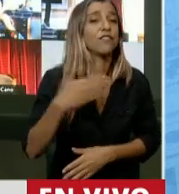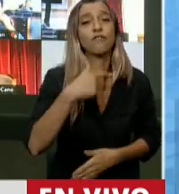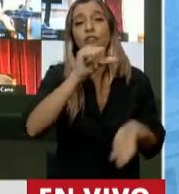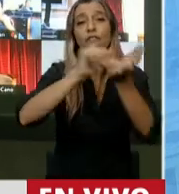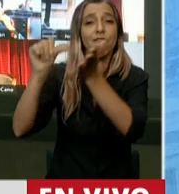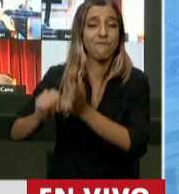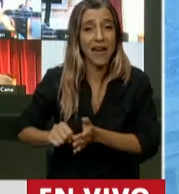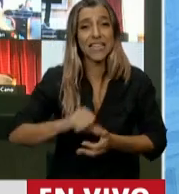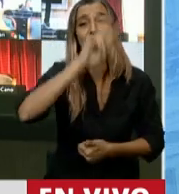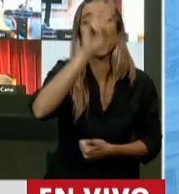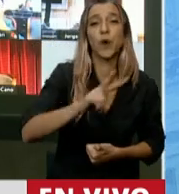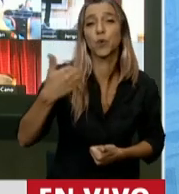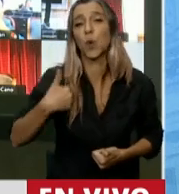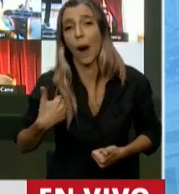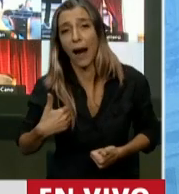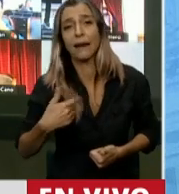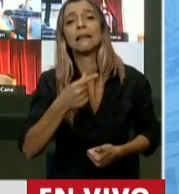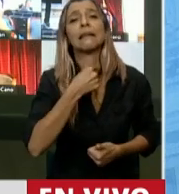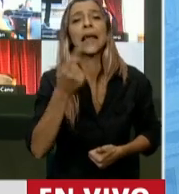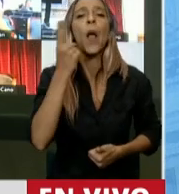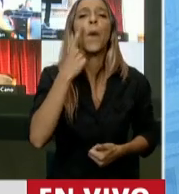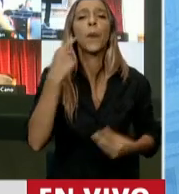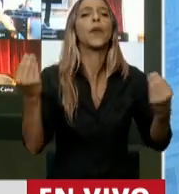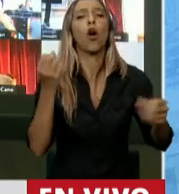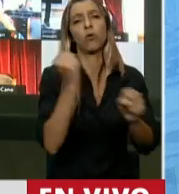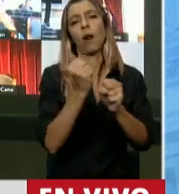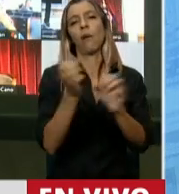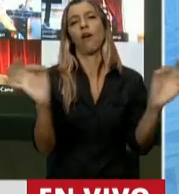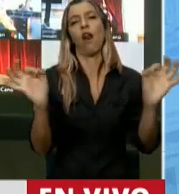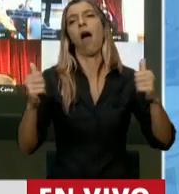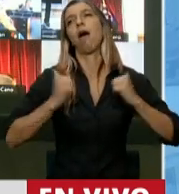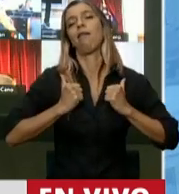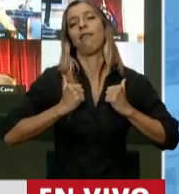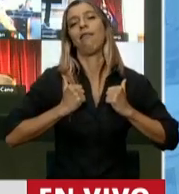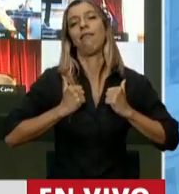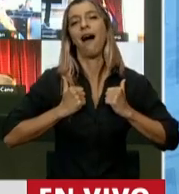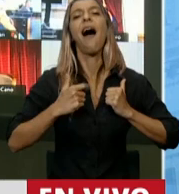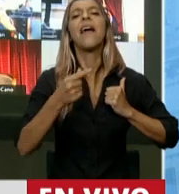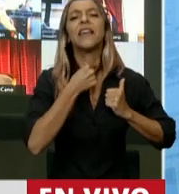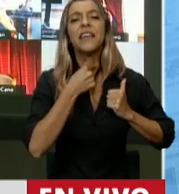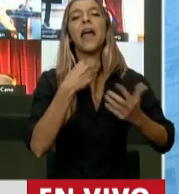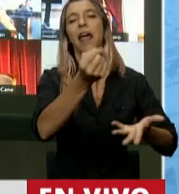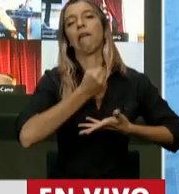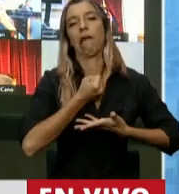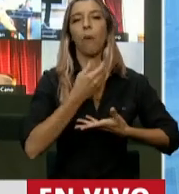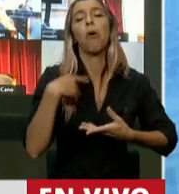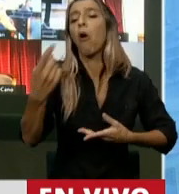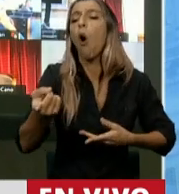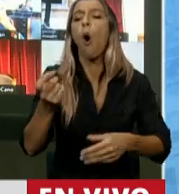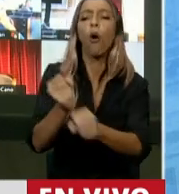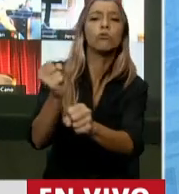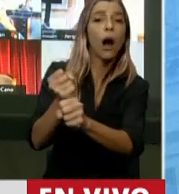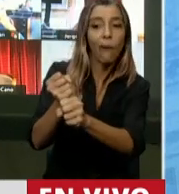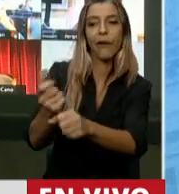Argentina, que quieren vivir sin trabajar y a costilla de quienes trabajan o generan riqueza, lo hacen protegiendo